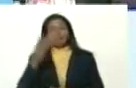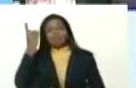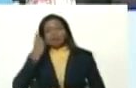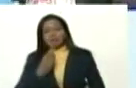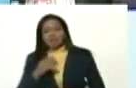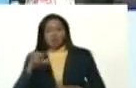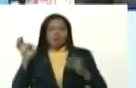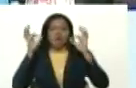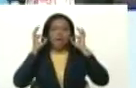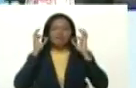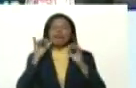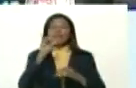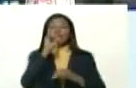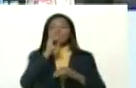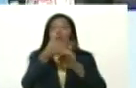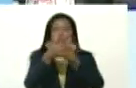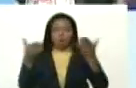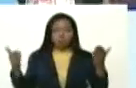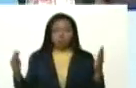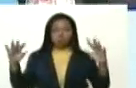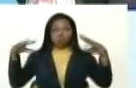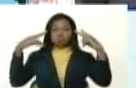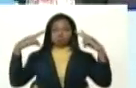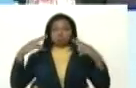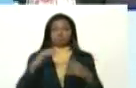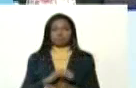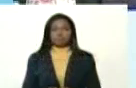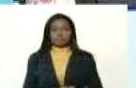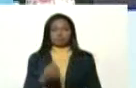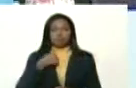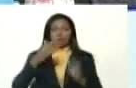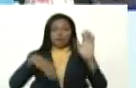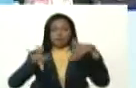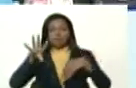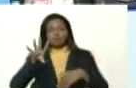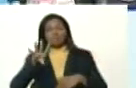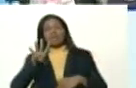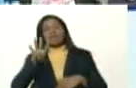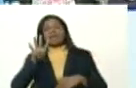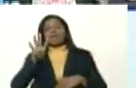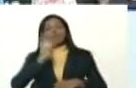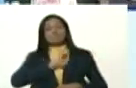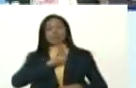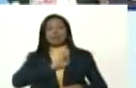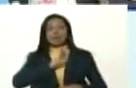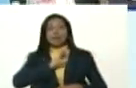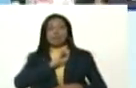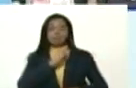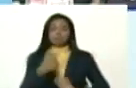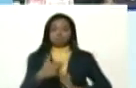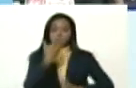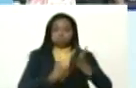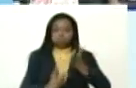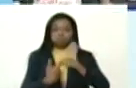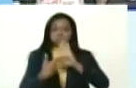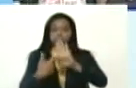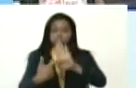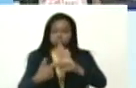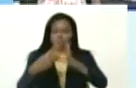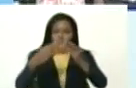compañeros, anuncio. Yo el 14 de enero fui a la Asamblea Nacional Constituyente a presentar la memoria y